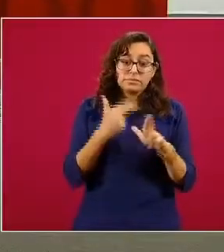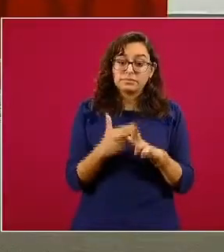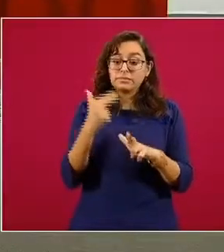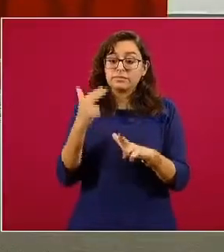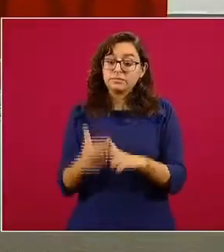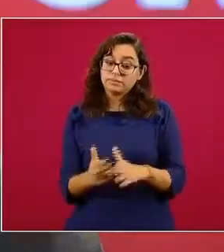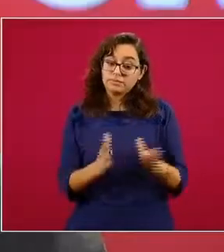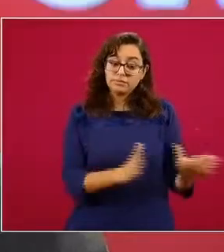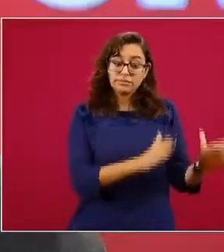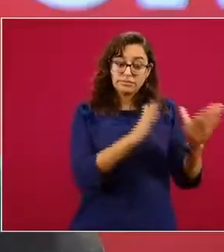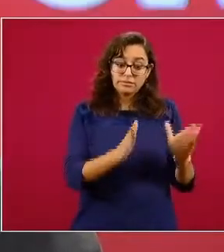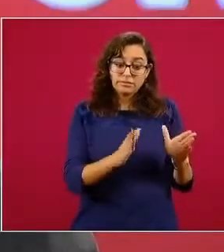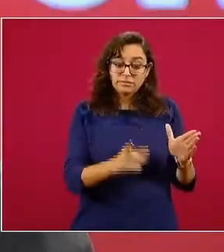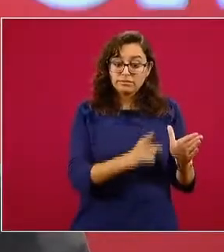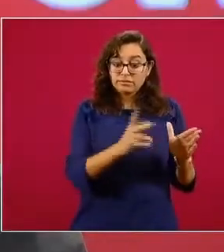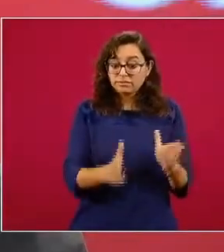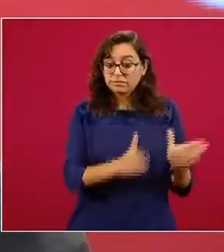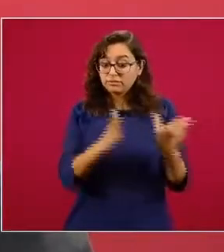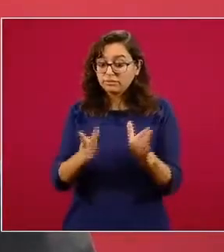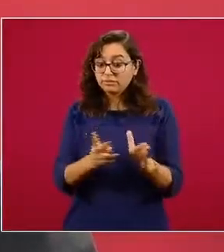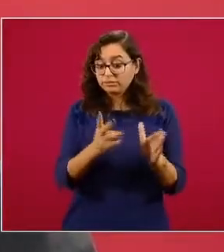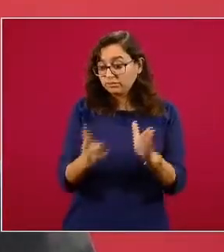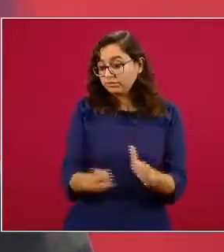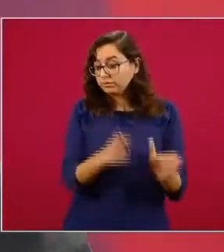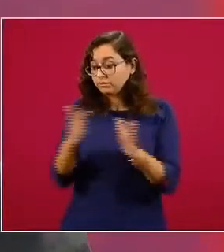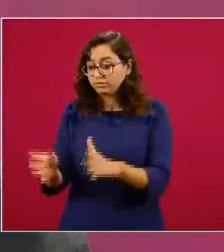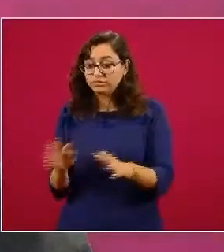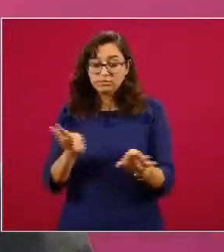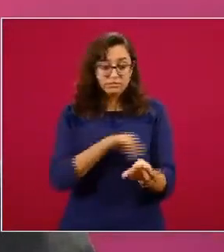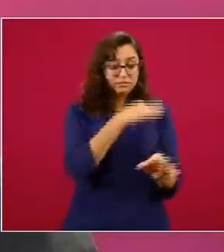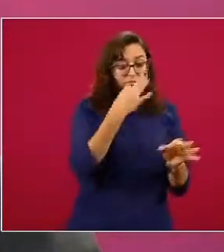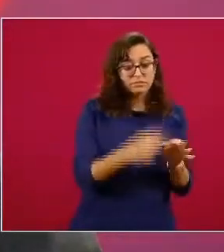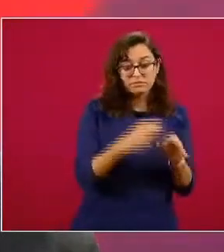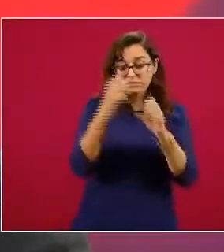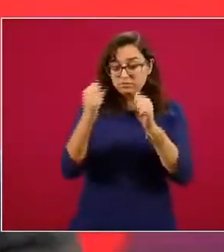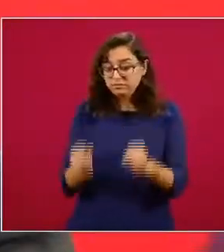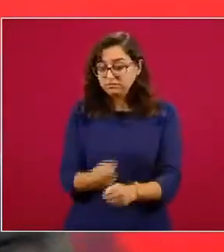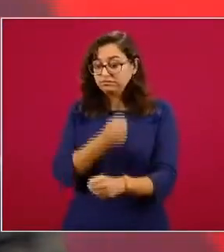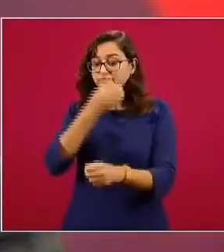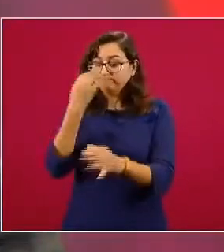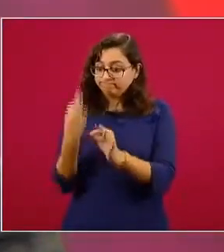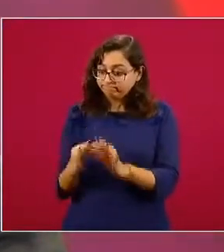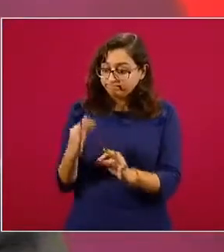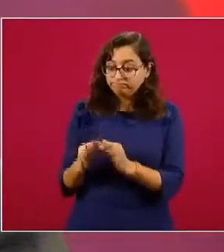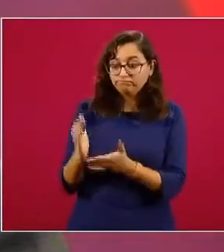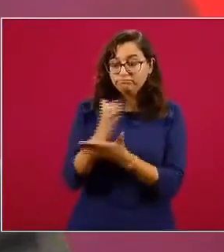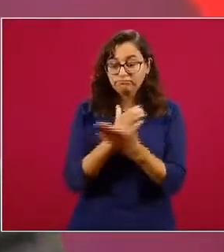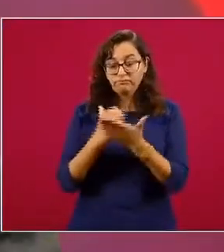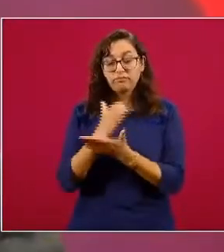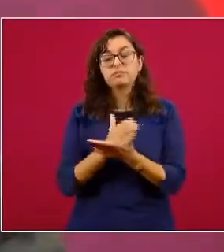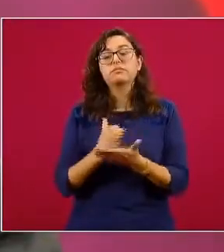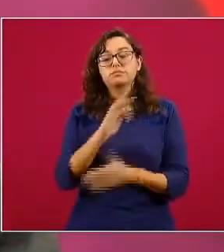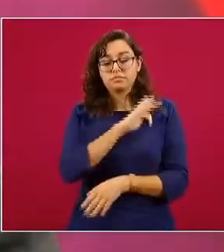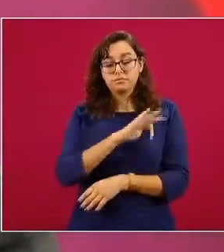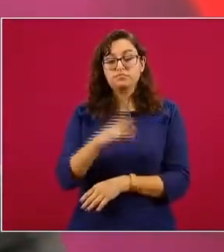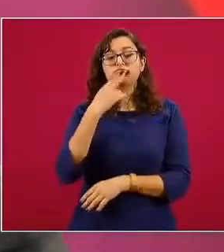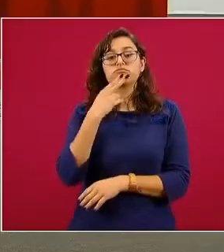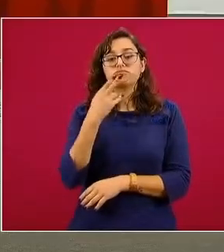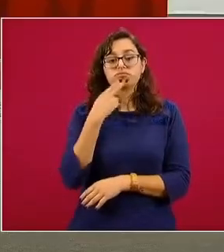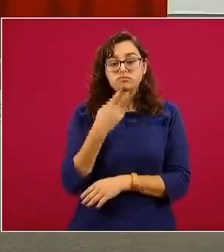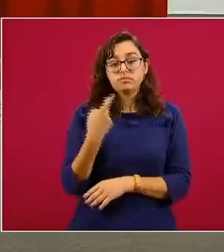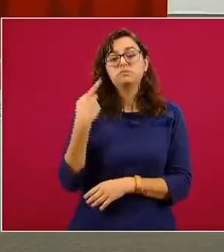demostrado ser de calidad, segura y eficaz. Pero el Gobierno de México se ha anticipado a